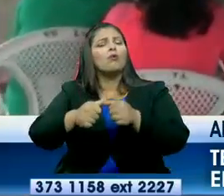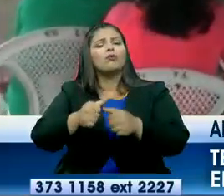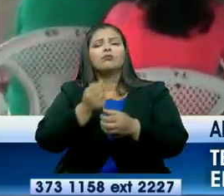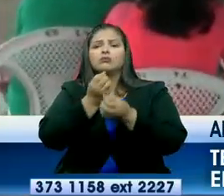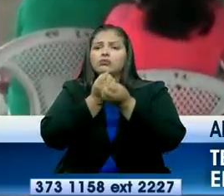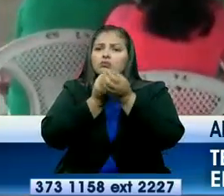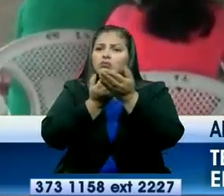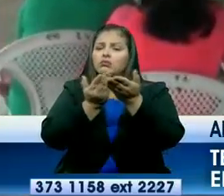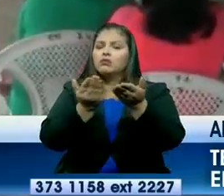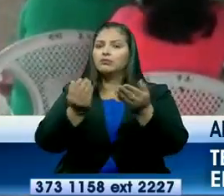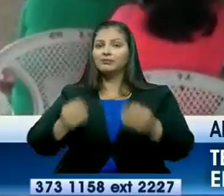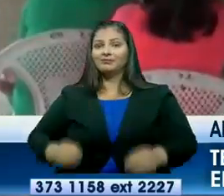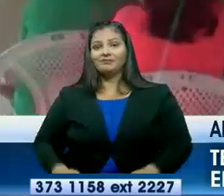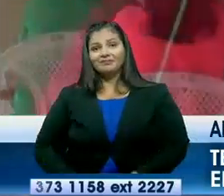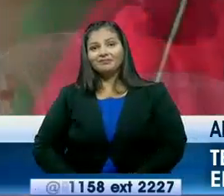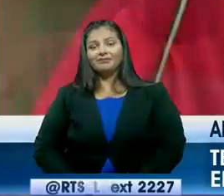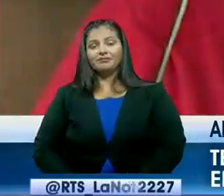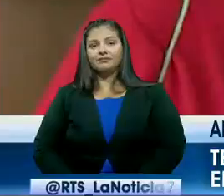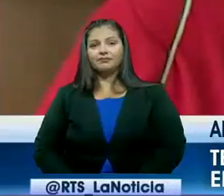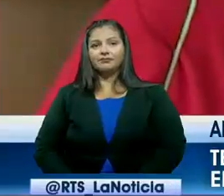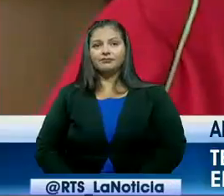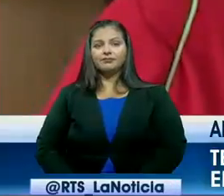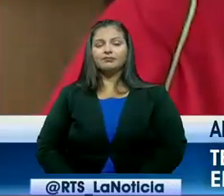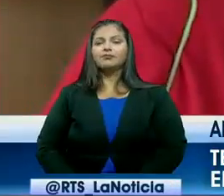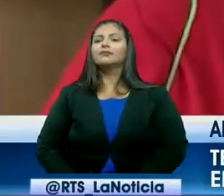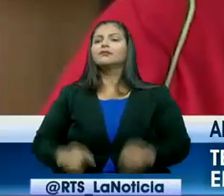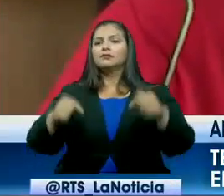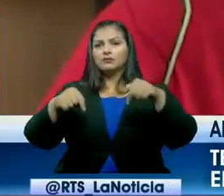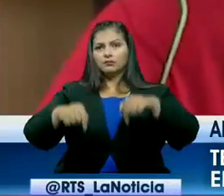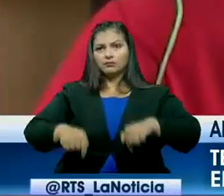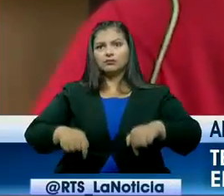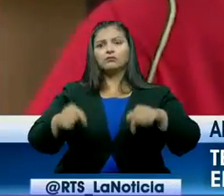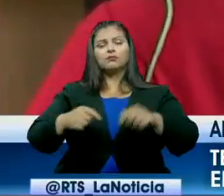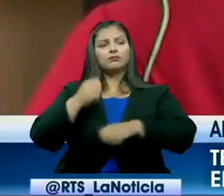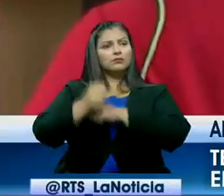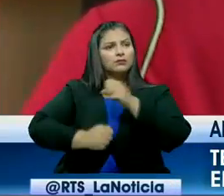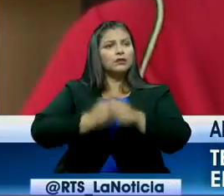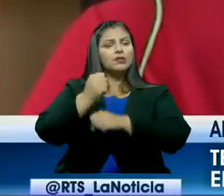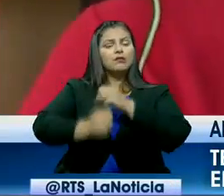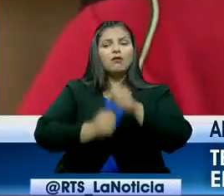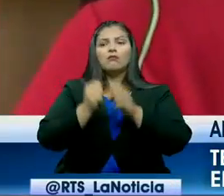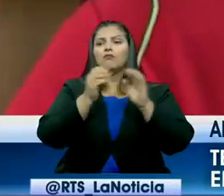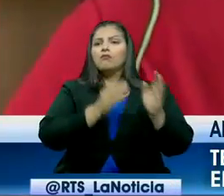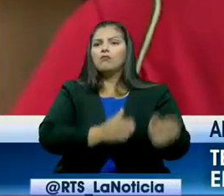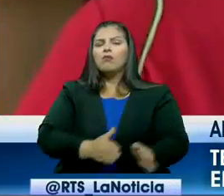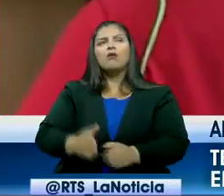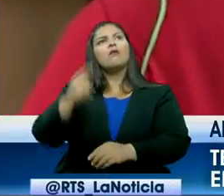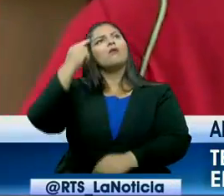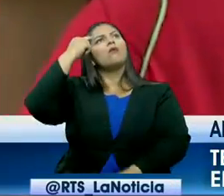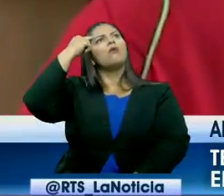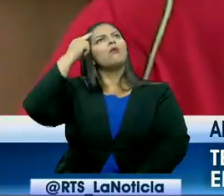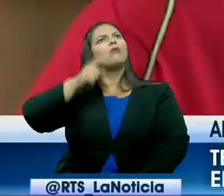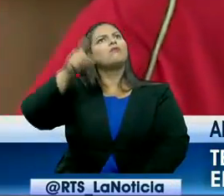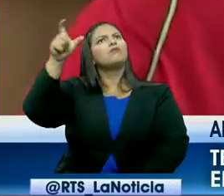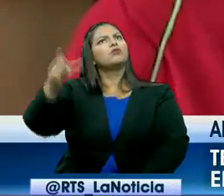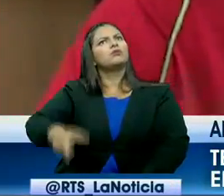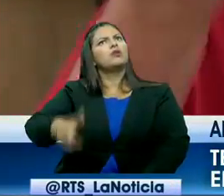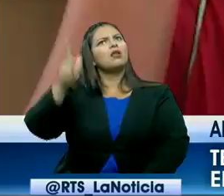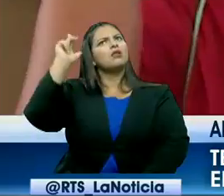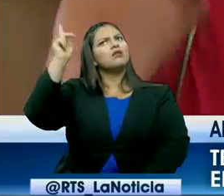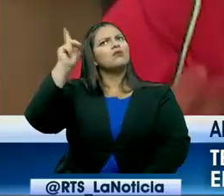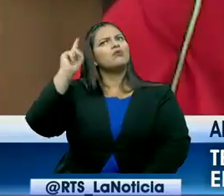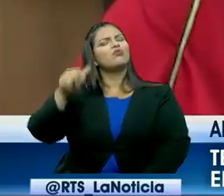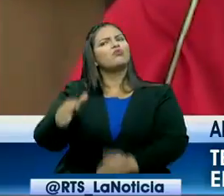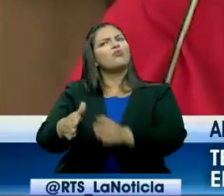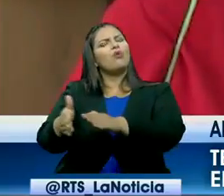hizo público en la provincia. Nosotros lo hemos venido haciendo como hijo todos los años, pero ahorita ya, entonces, queremos fortalecer, queremos